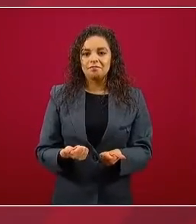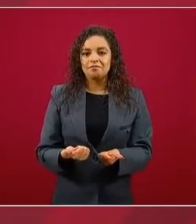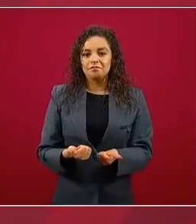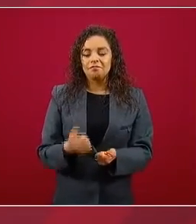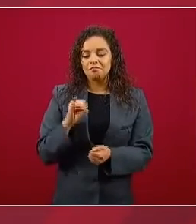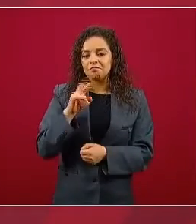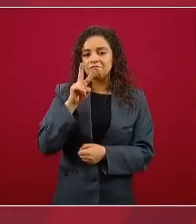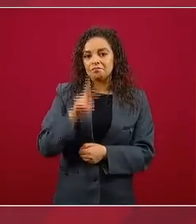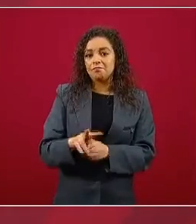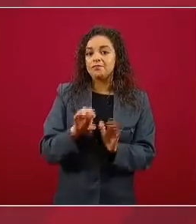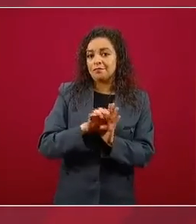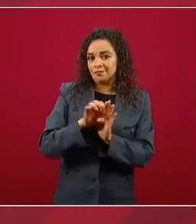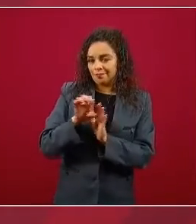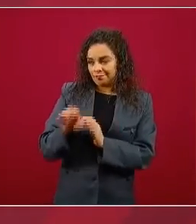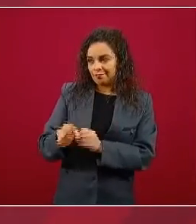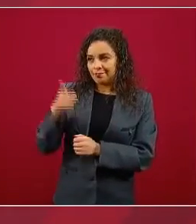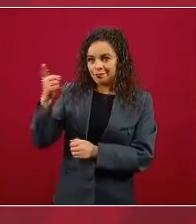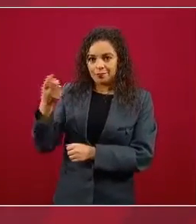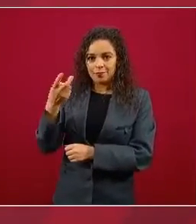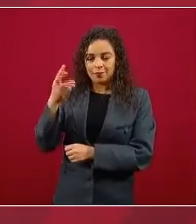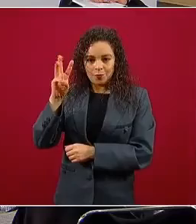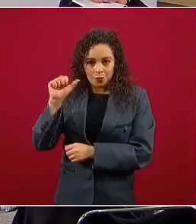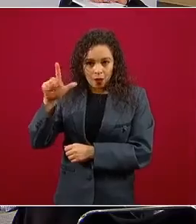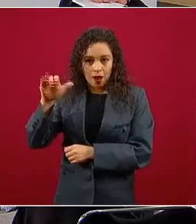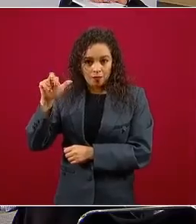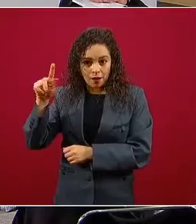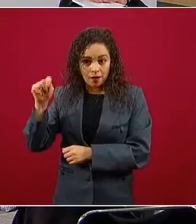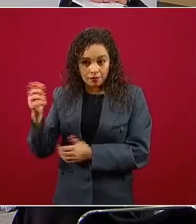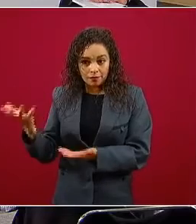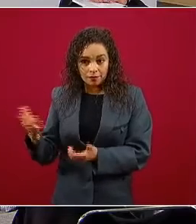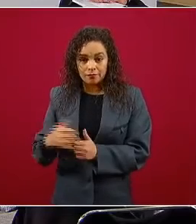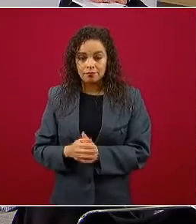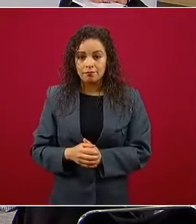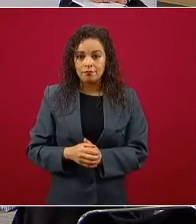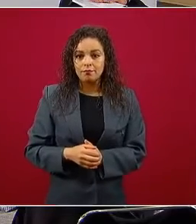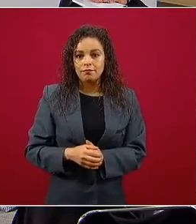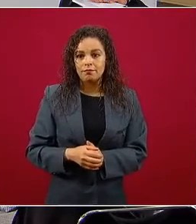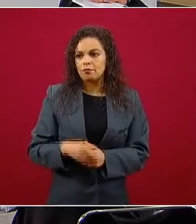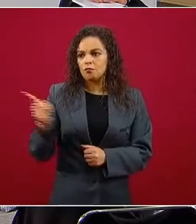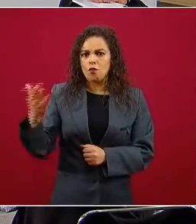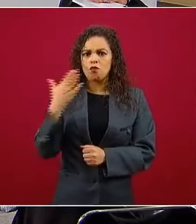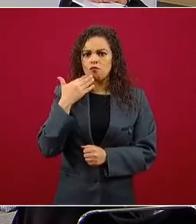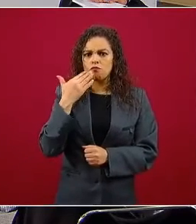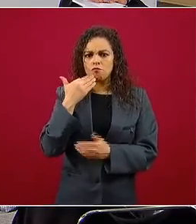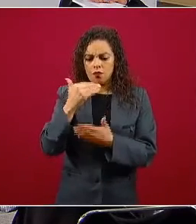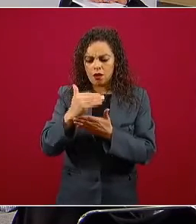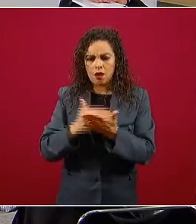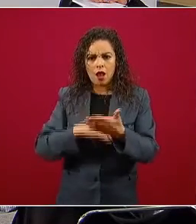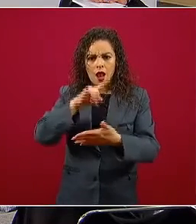Walmart, y no estaba en la lista de los 15,